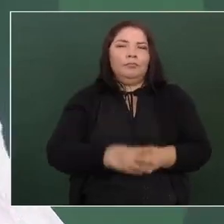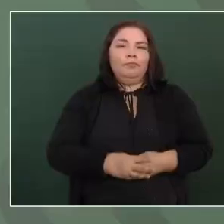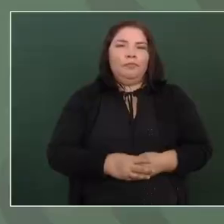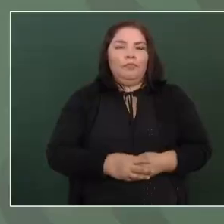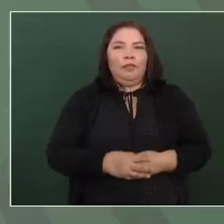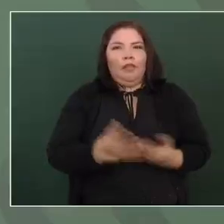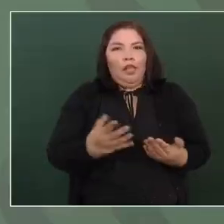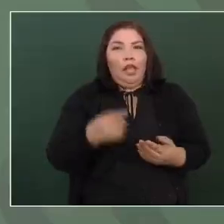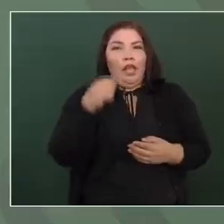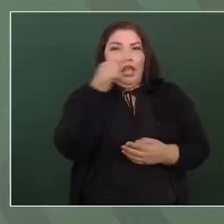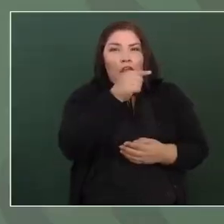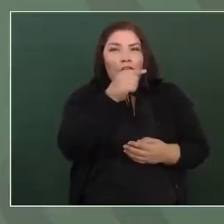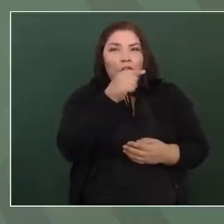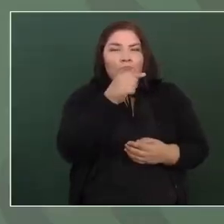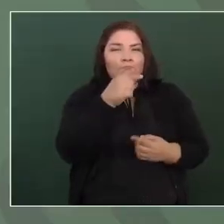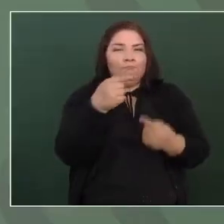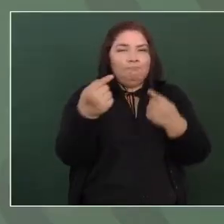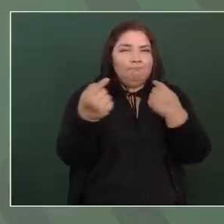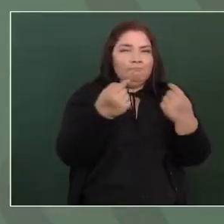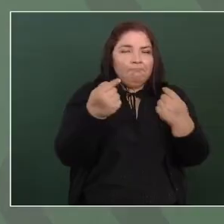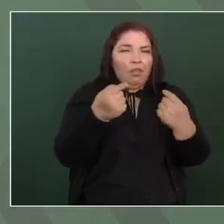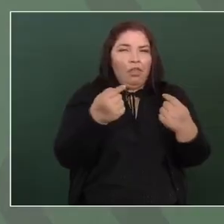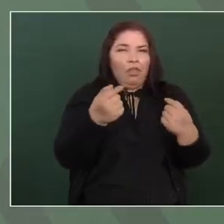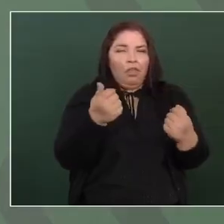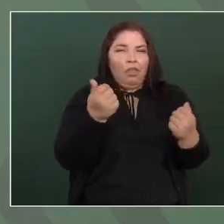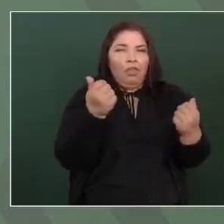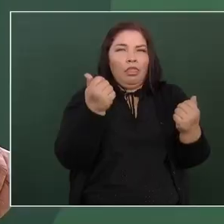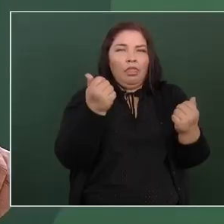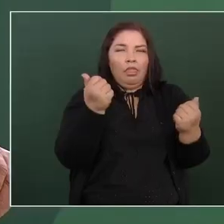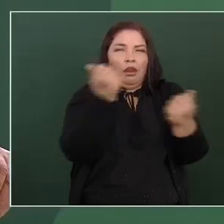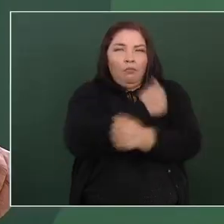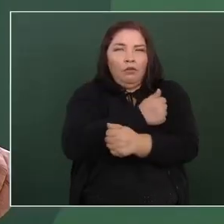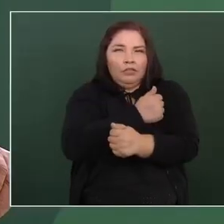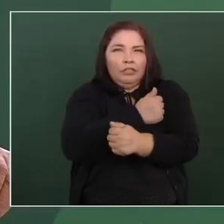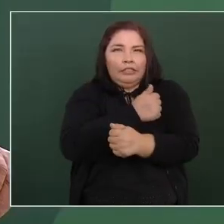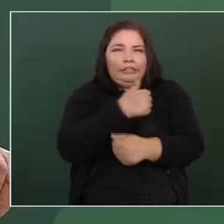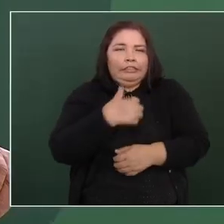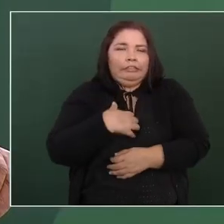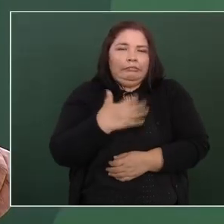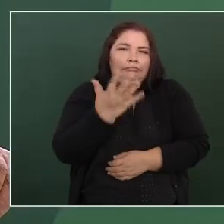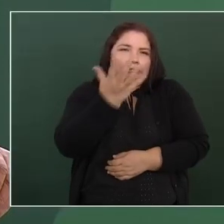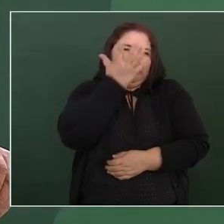de manera leguleya, da hasta pena,